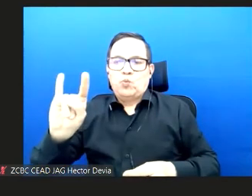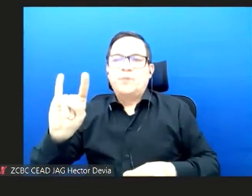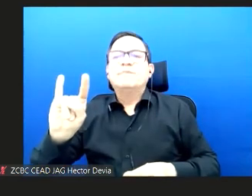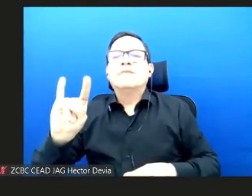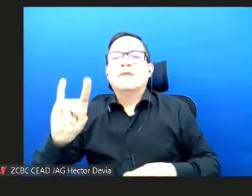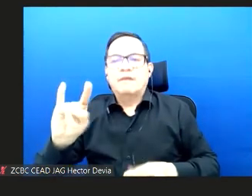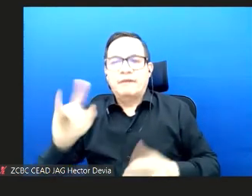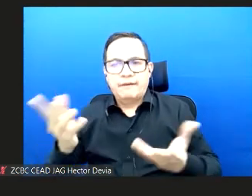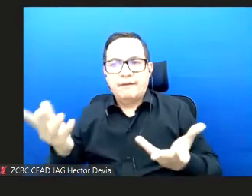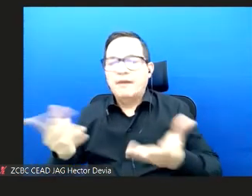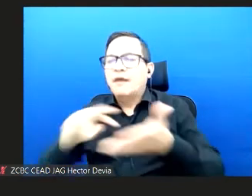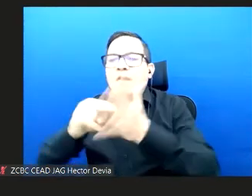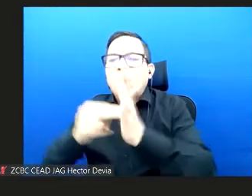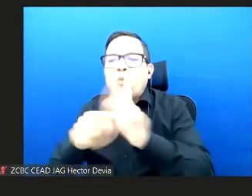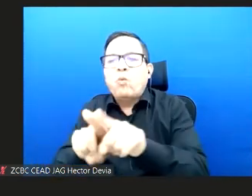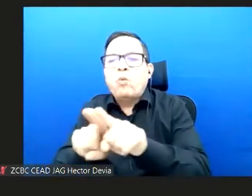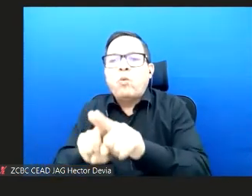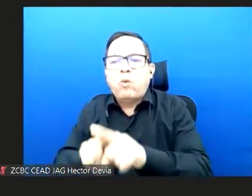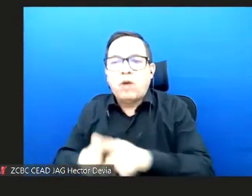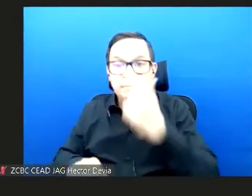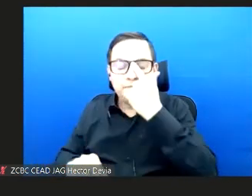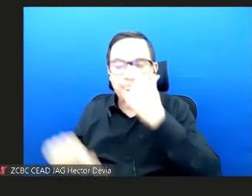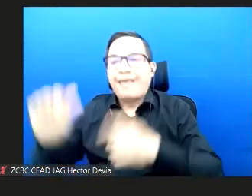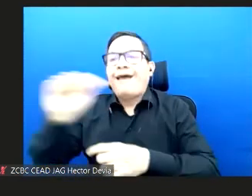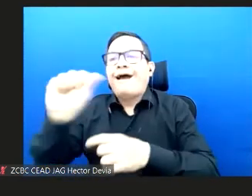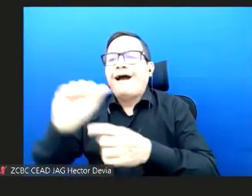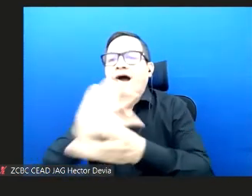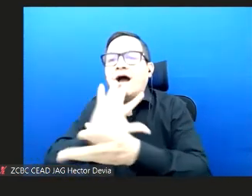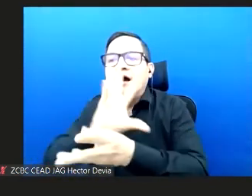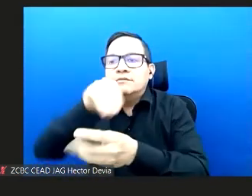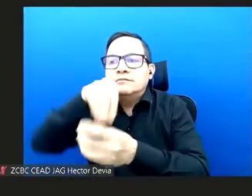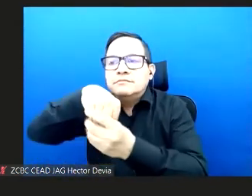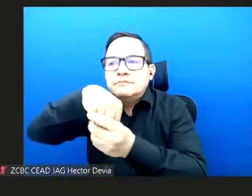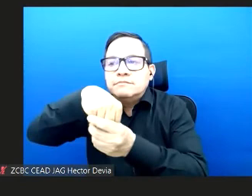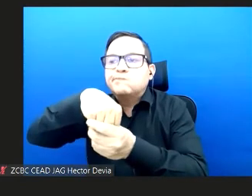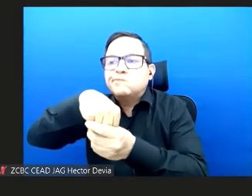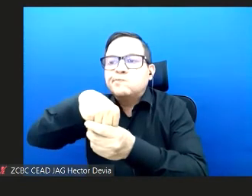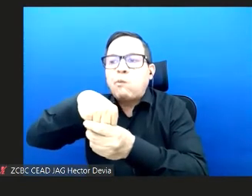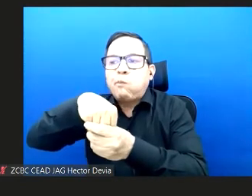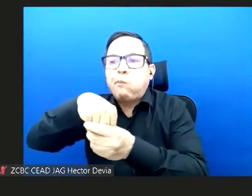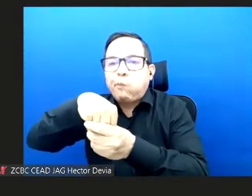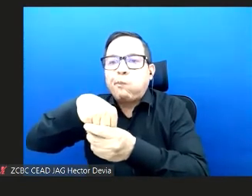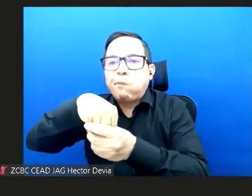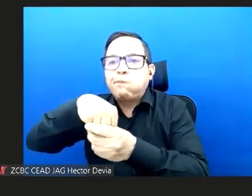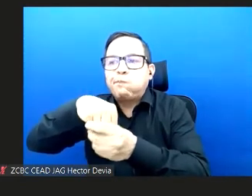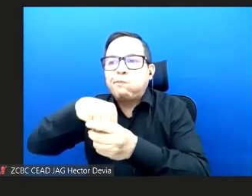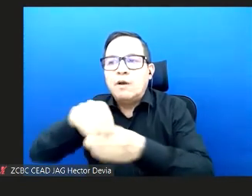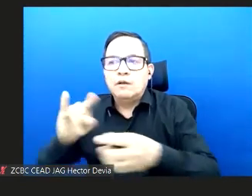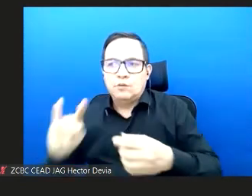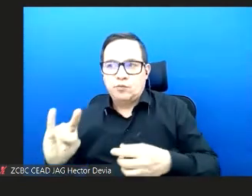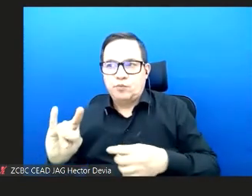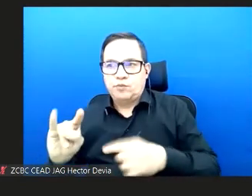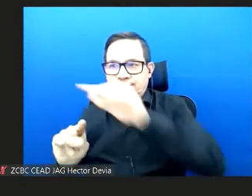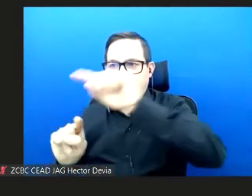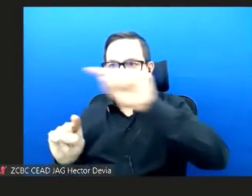que A está contenido en U, ¿sí?